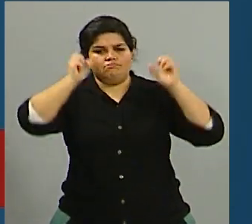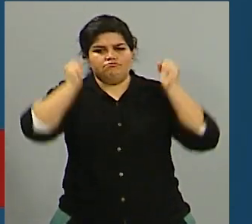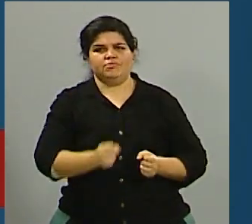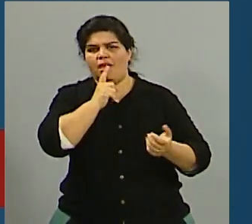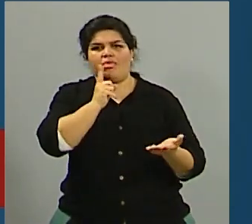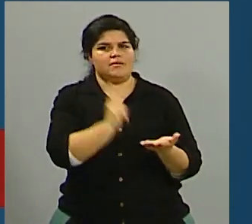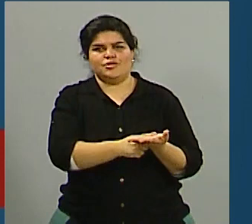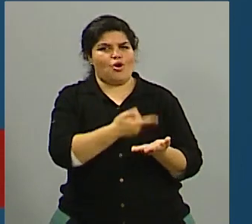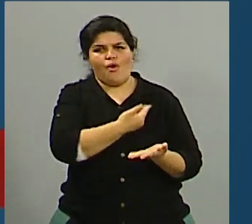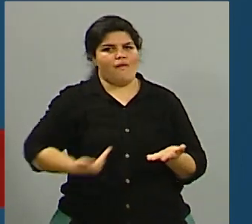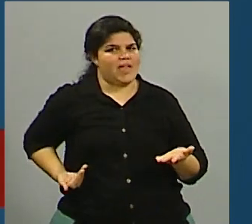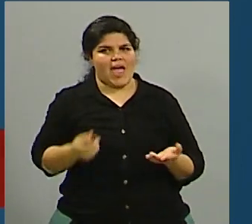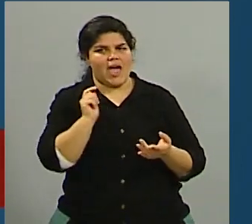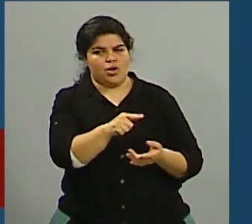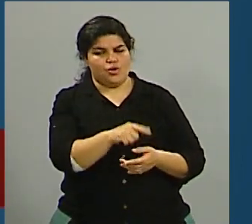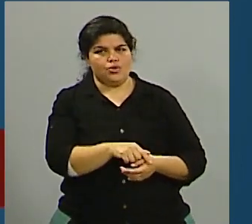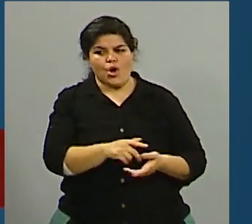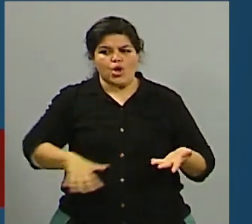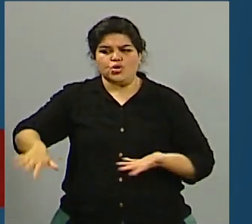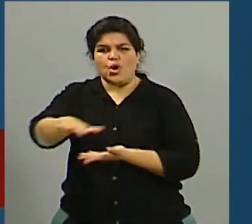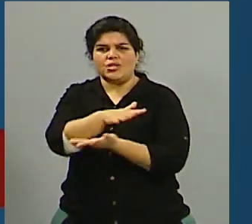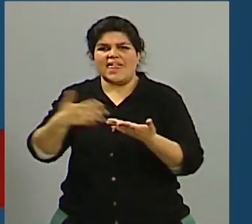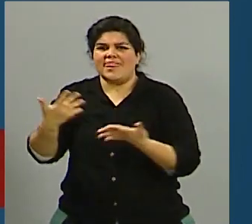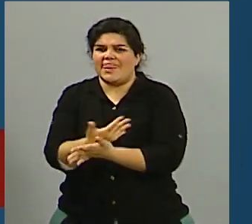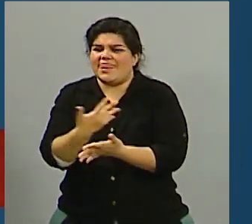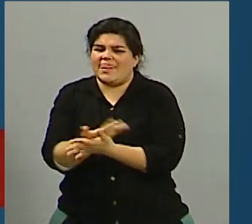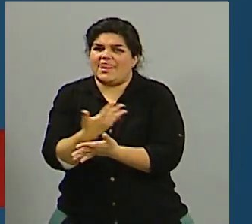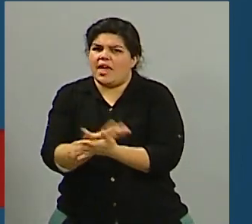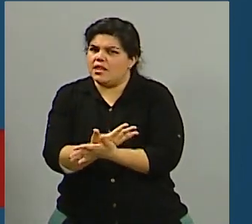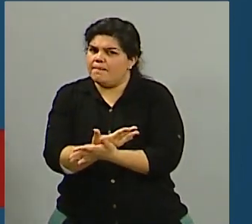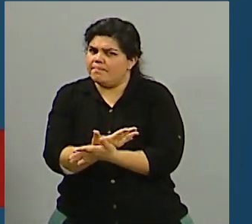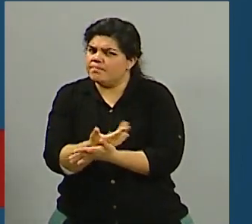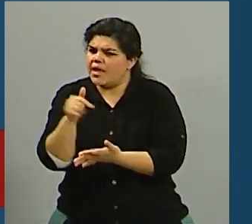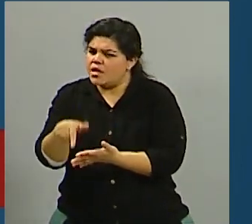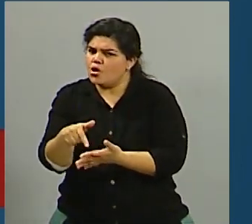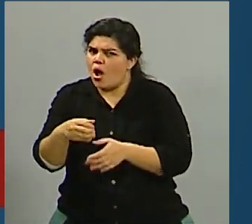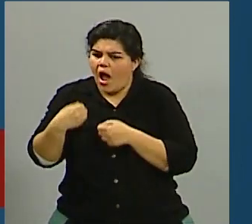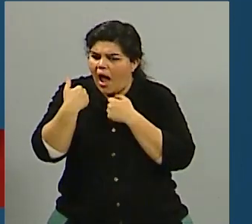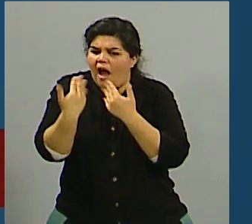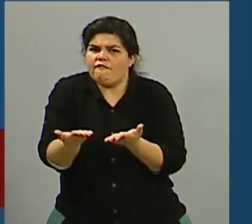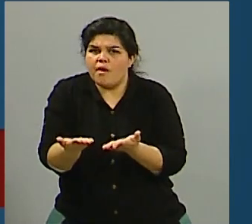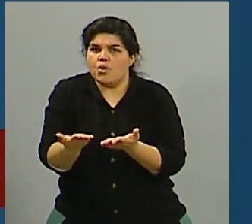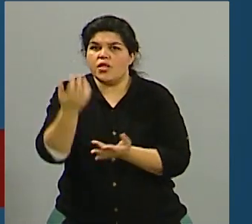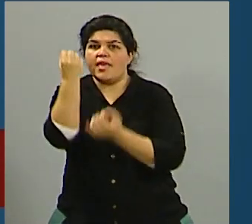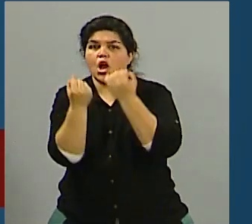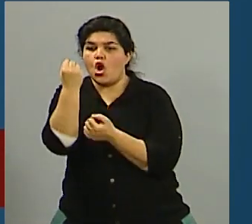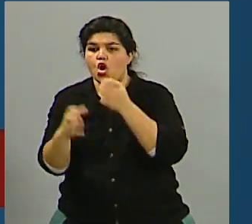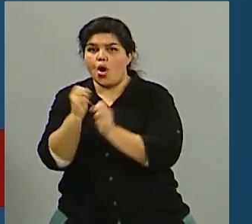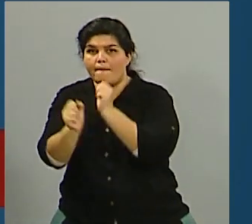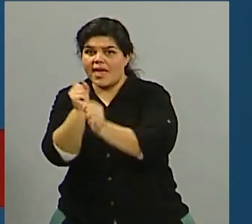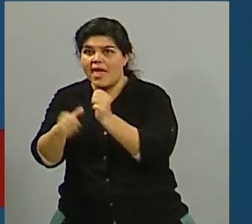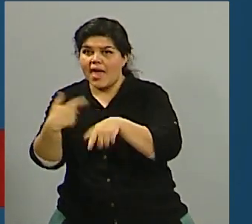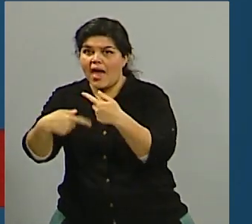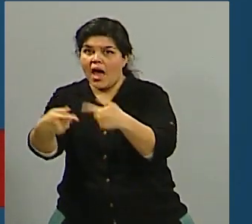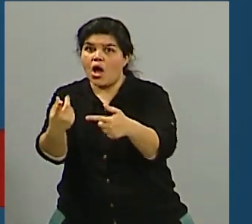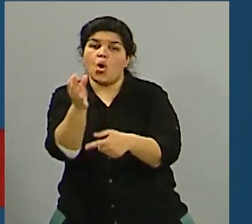Sí. El tema es si ese sacrificio es en pos de una mejora del aparato productivo o es en pos de un modelo especulativo